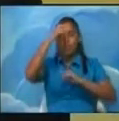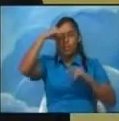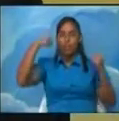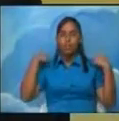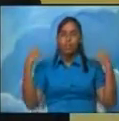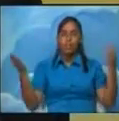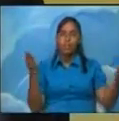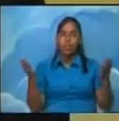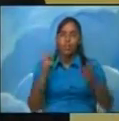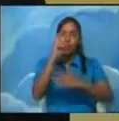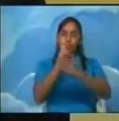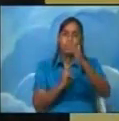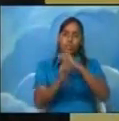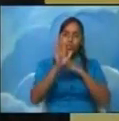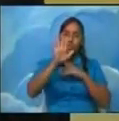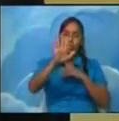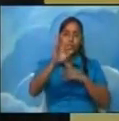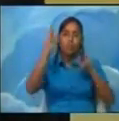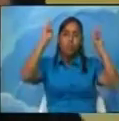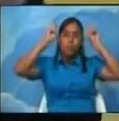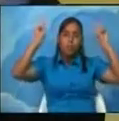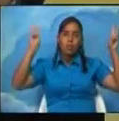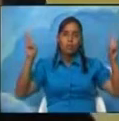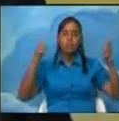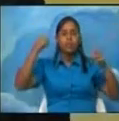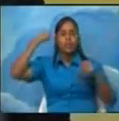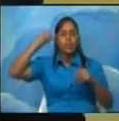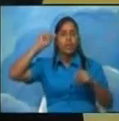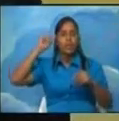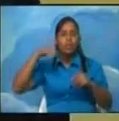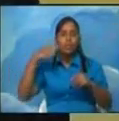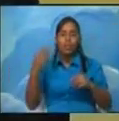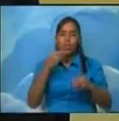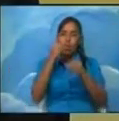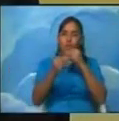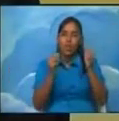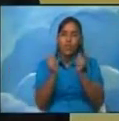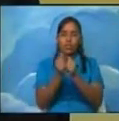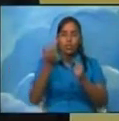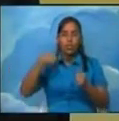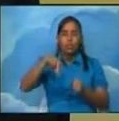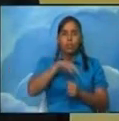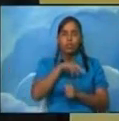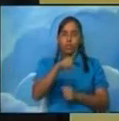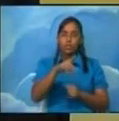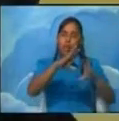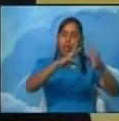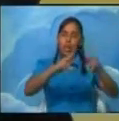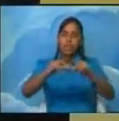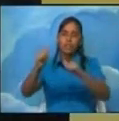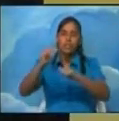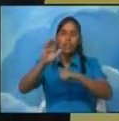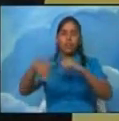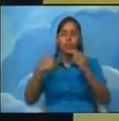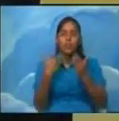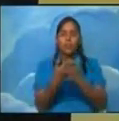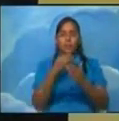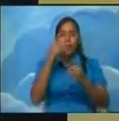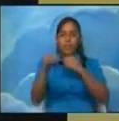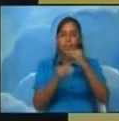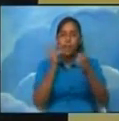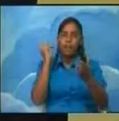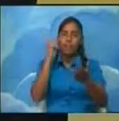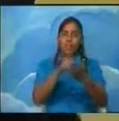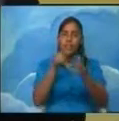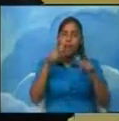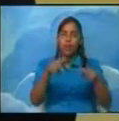el versículo 5, Moisés les recuerda, y lo que ha hecho con vosotros en el desierto hasta que habéis llegado